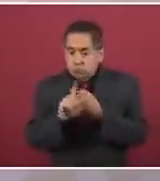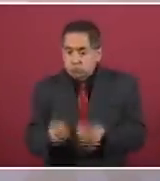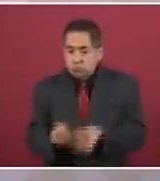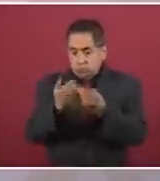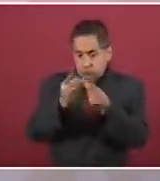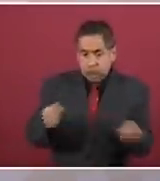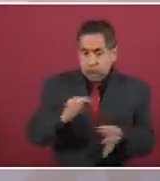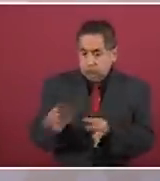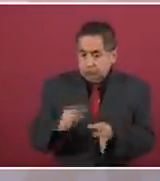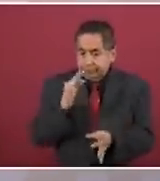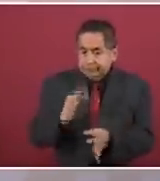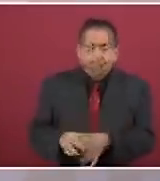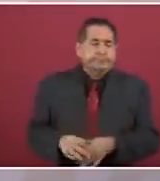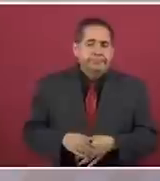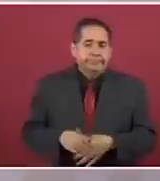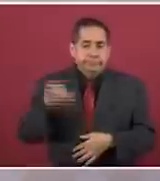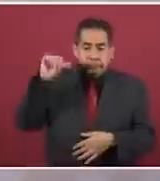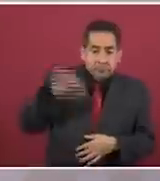de la noche a la mañana.